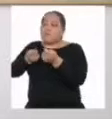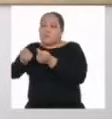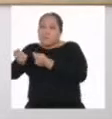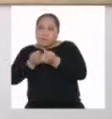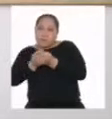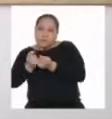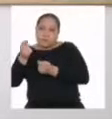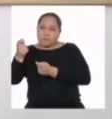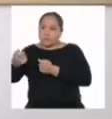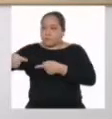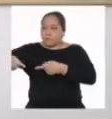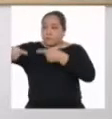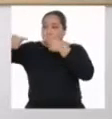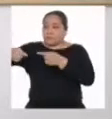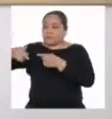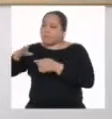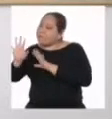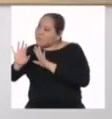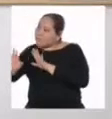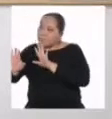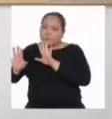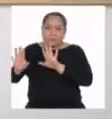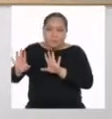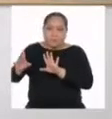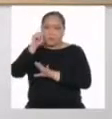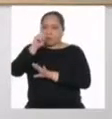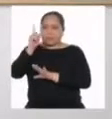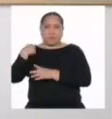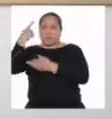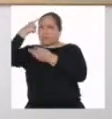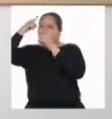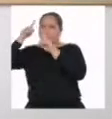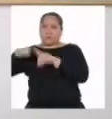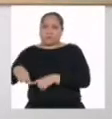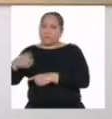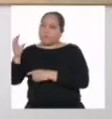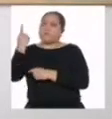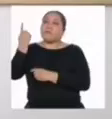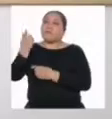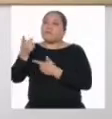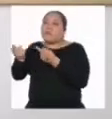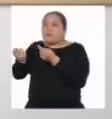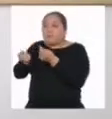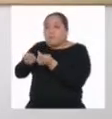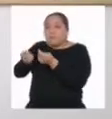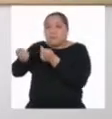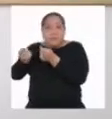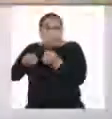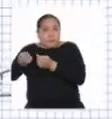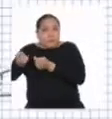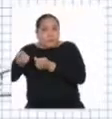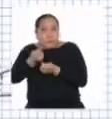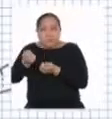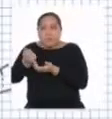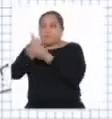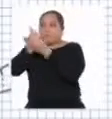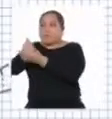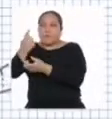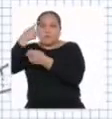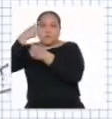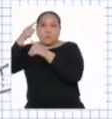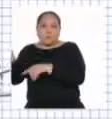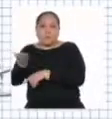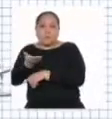las partes enfrentadas, pero no toma decisiones ni tiene alguna clase de jerarquía ni poder.